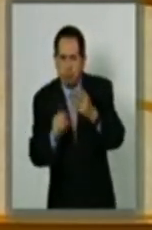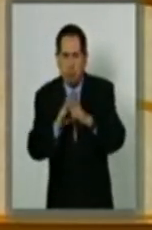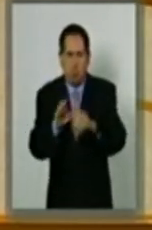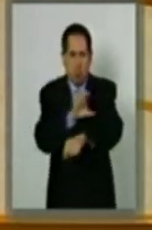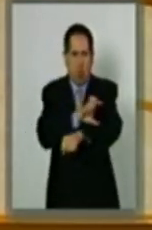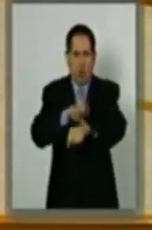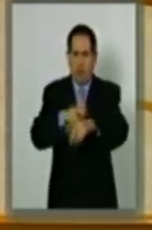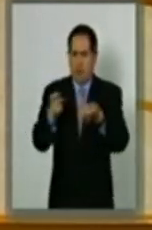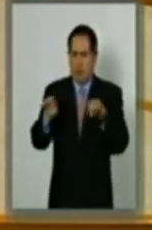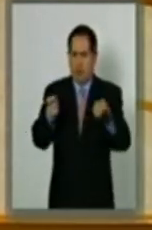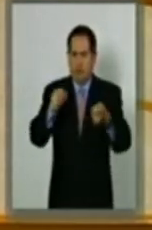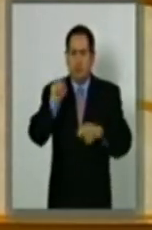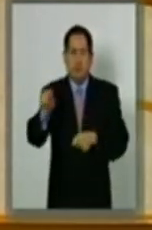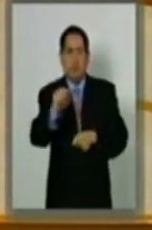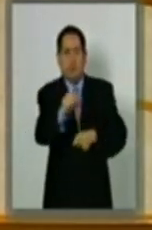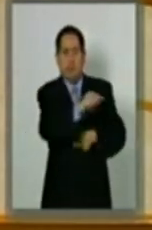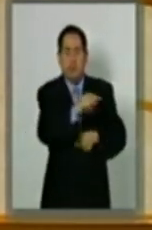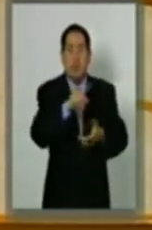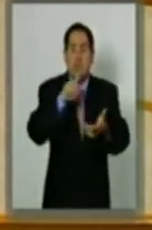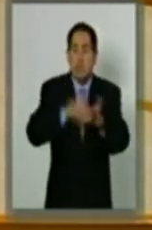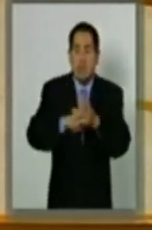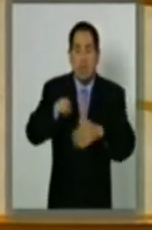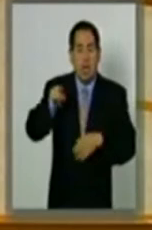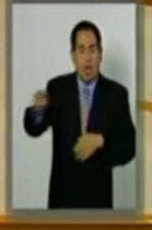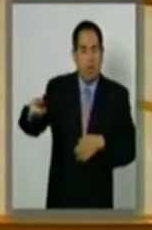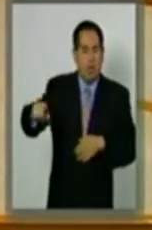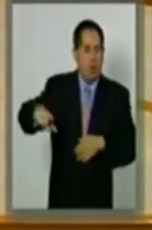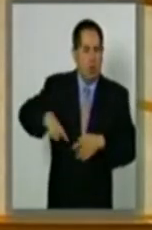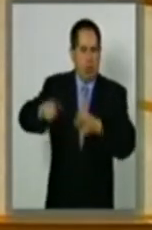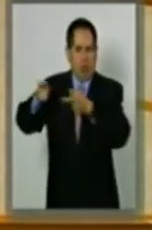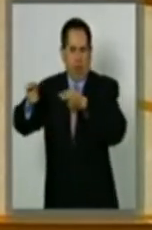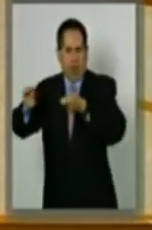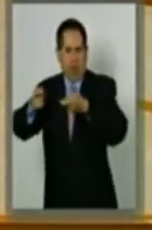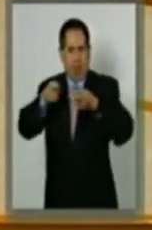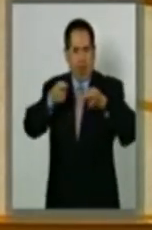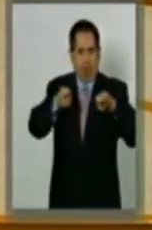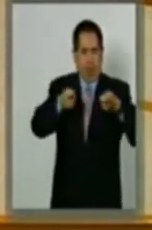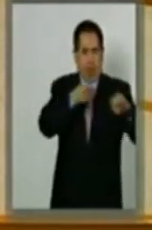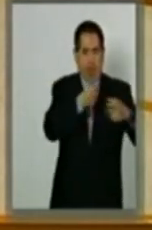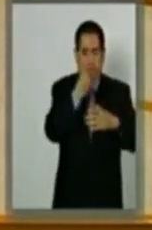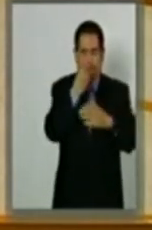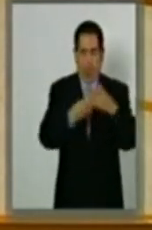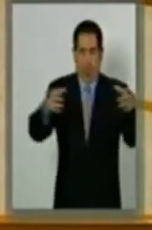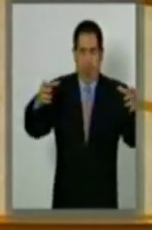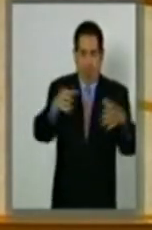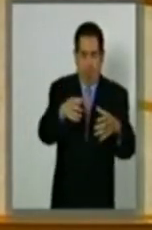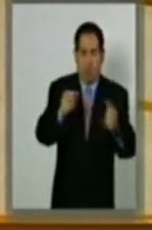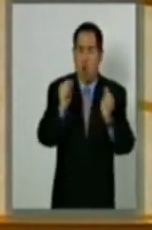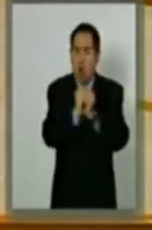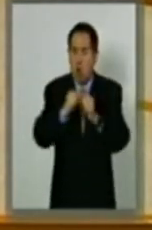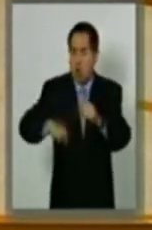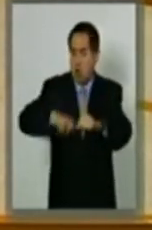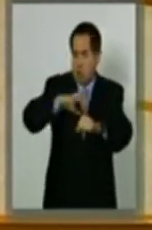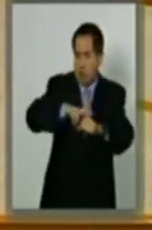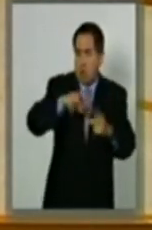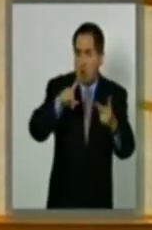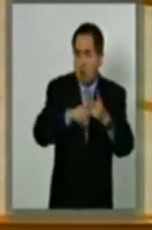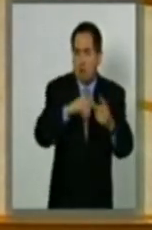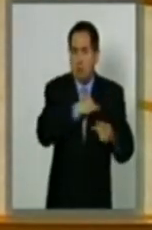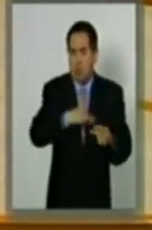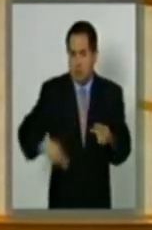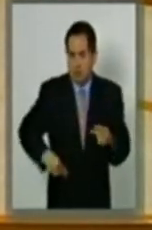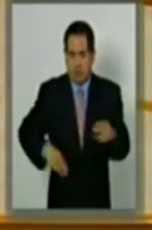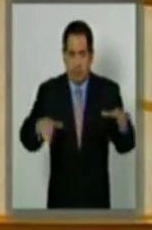coordinación entre los poderes de la Unión, las entidades federativas y los municipios en materia